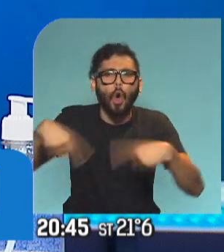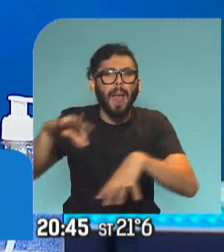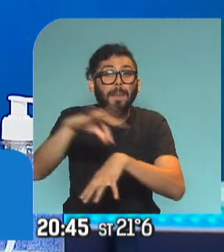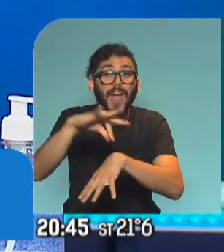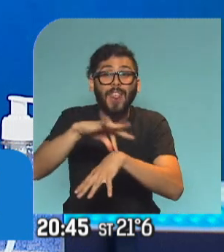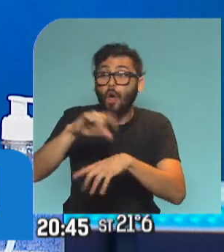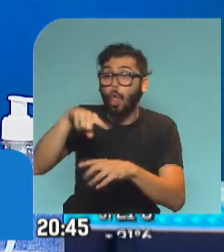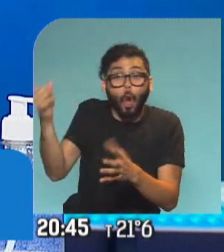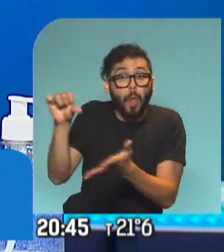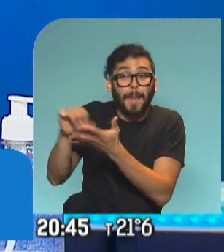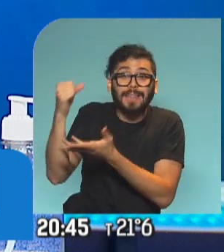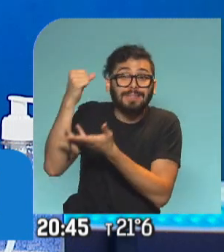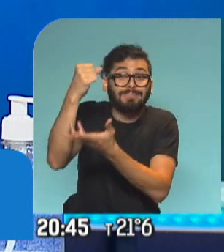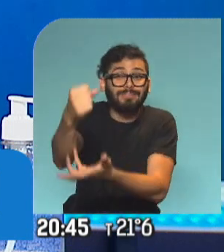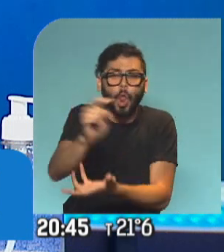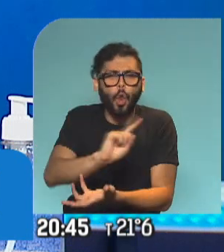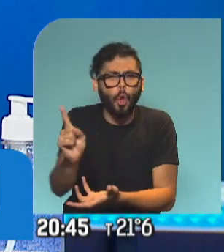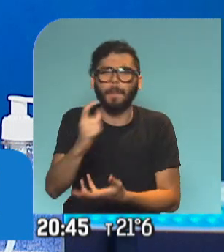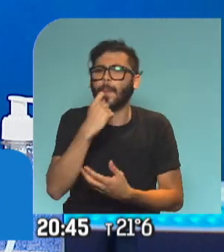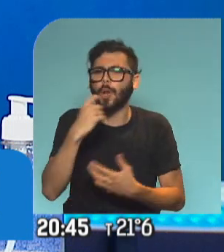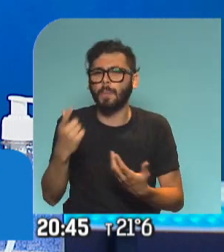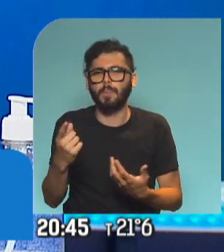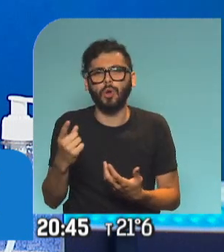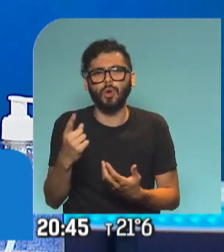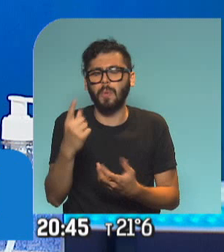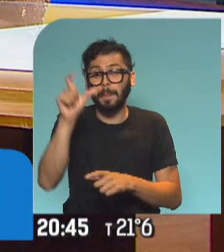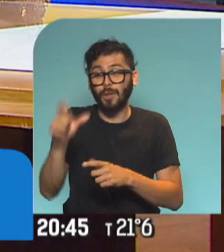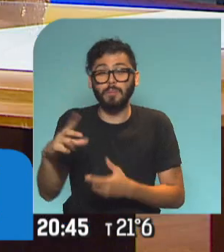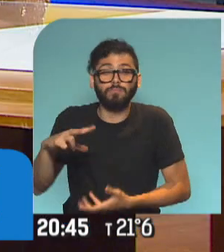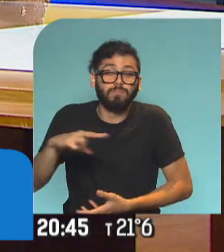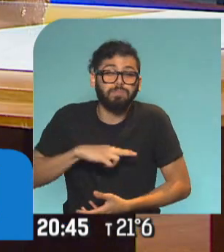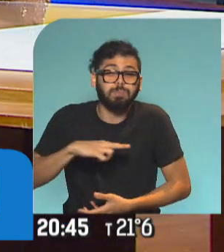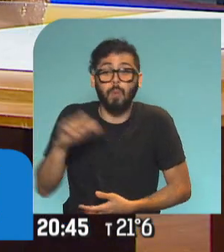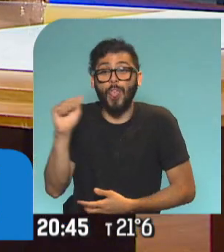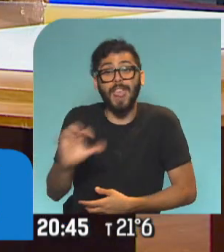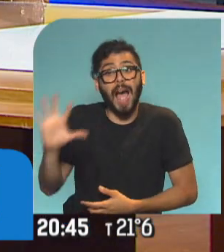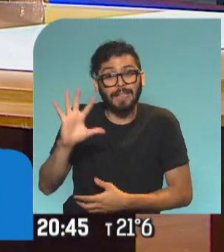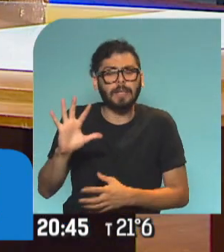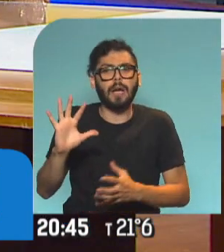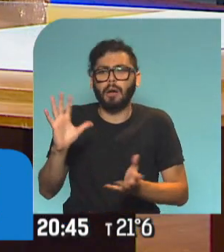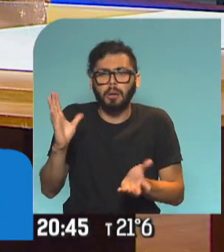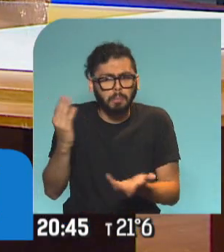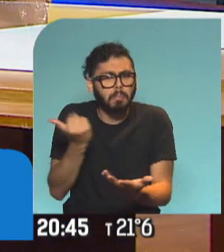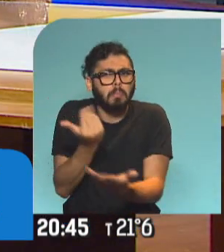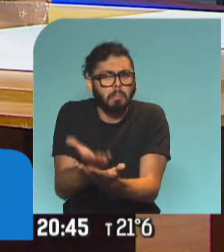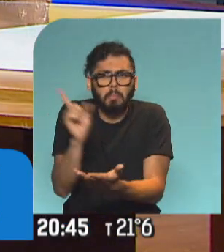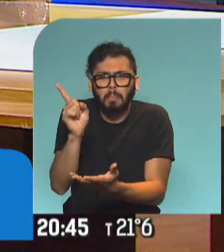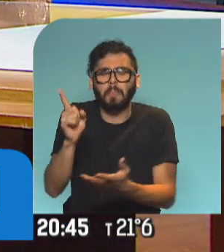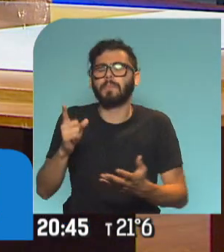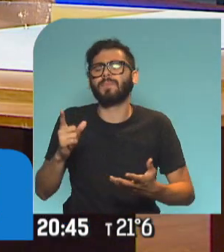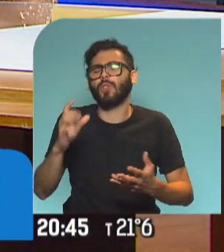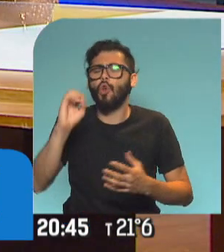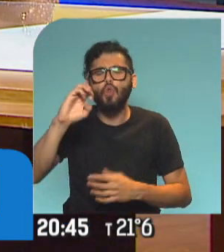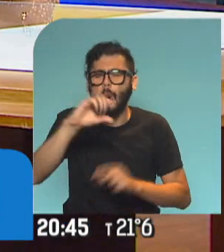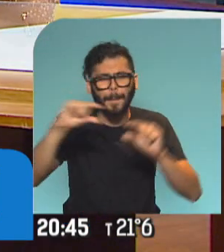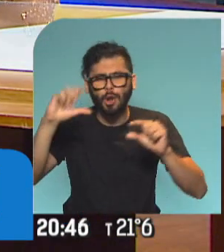de terceros países. Digo, el caso de uno de los multimillonarios también de Asia, que lo que planteaba era, ahora no recuerdo bien su